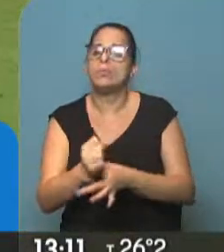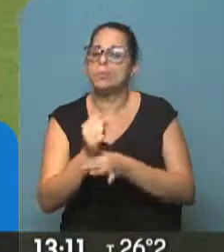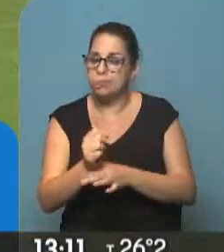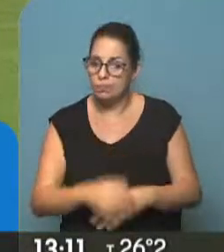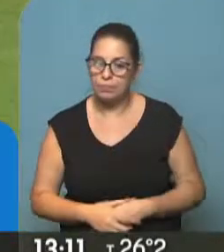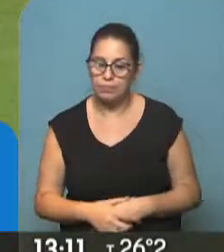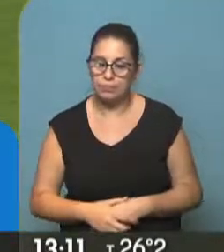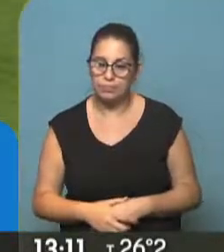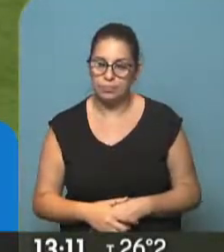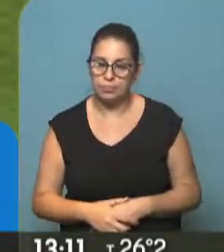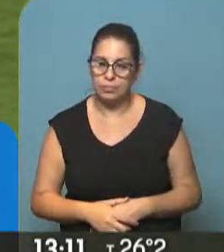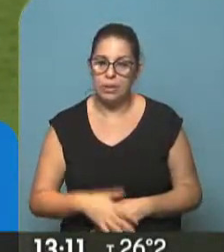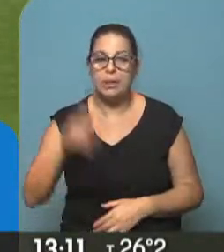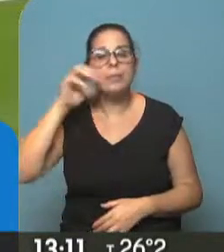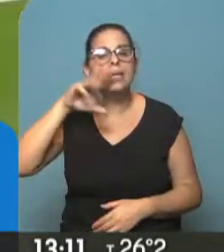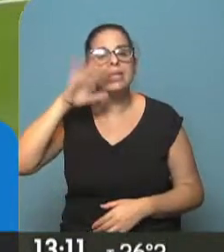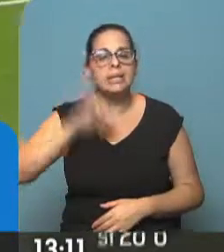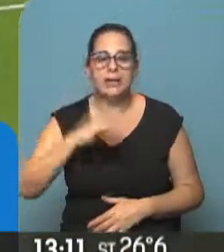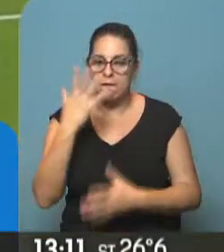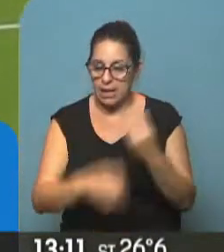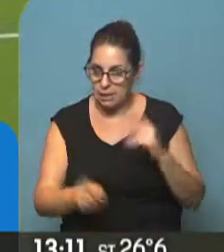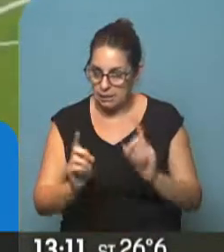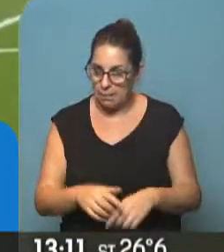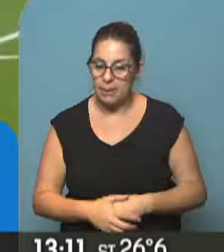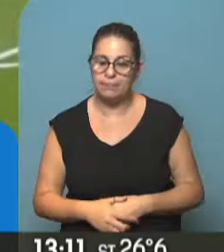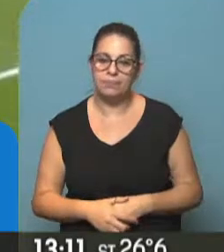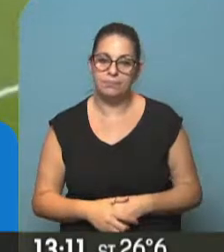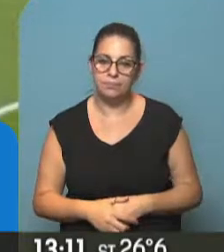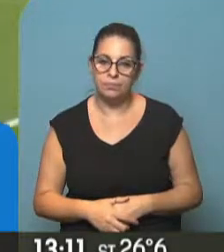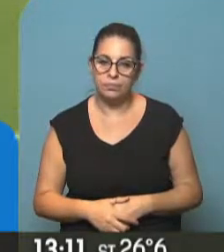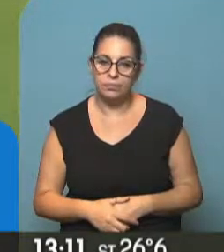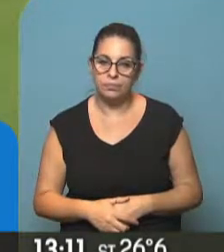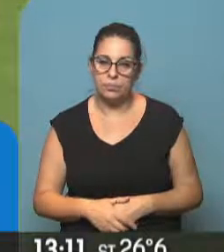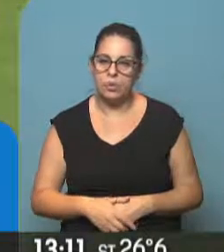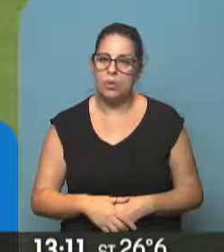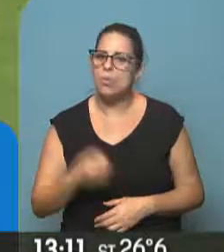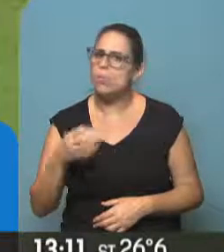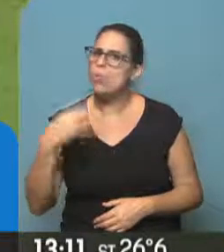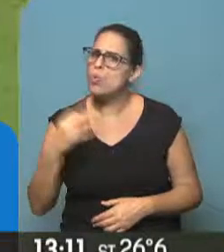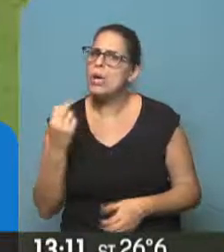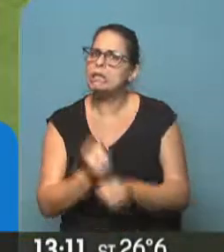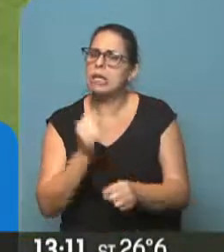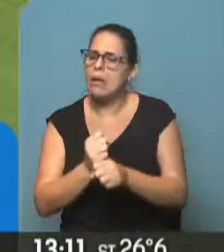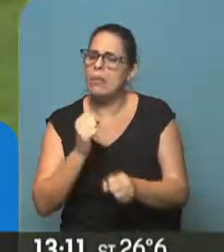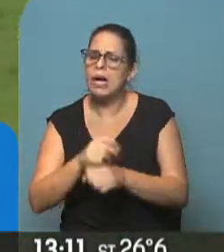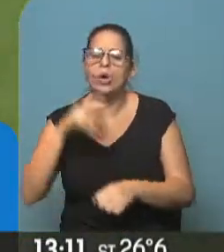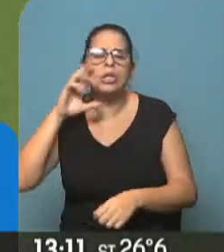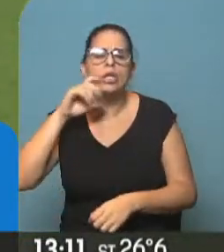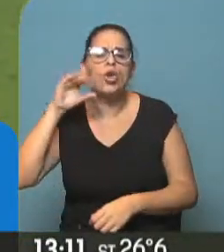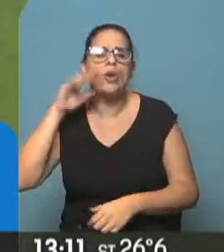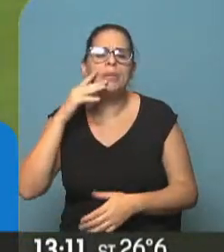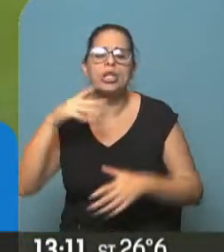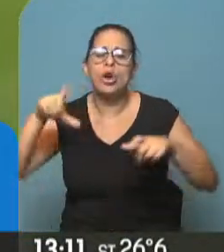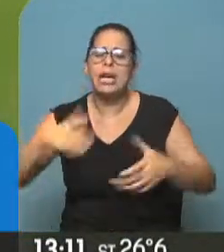destacar lo de Martín Benítez, que fue el que falló, y también el muy buen trabajo de Nico Domingo en la mitad de la cancha,